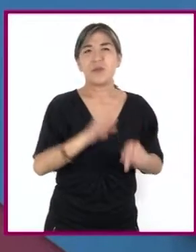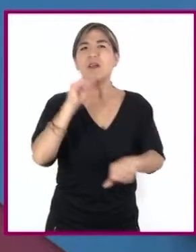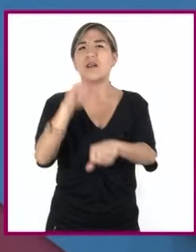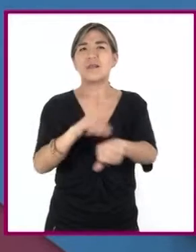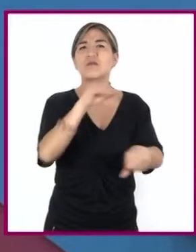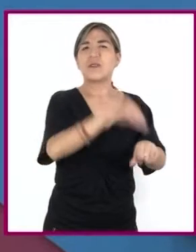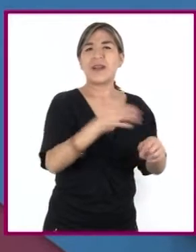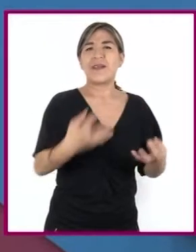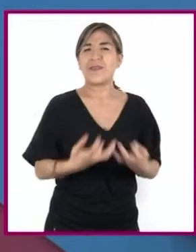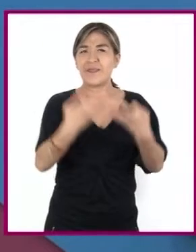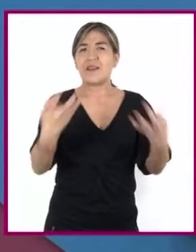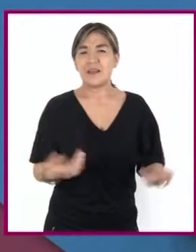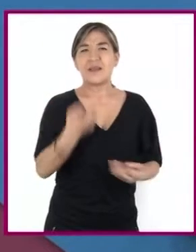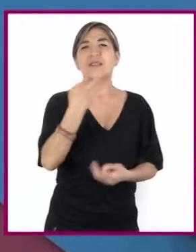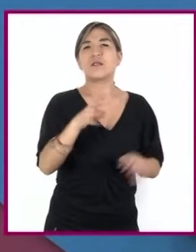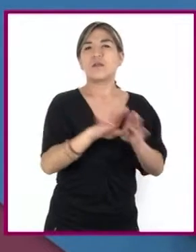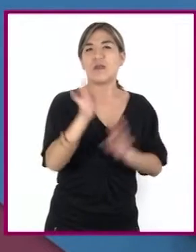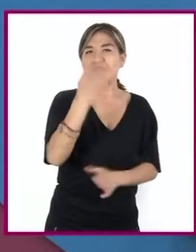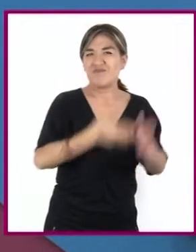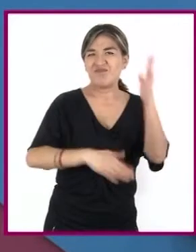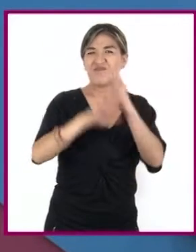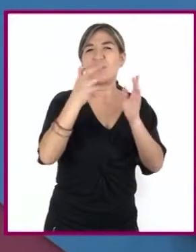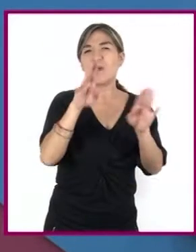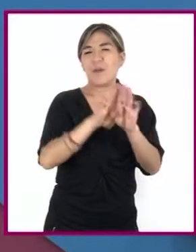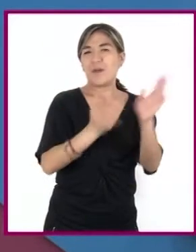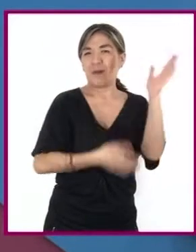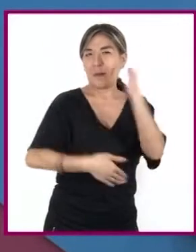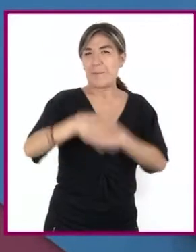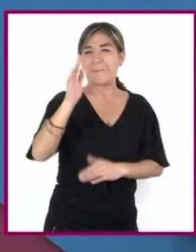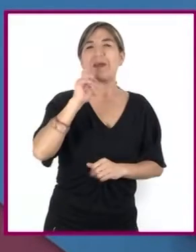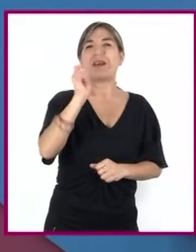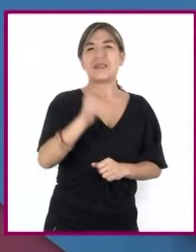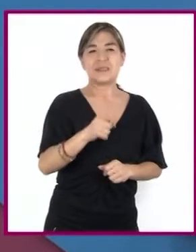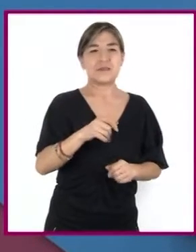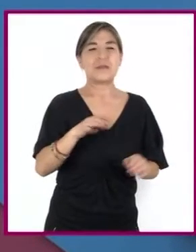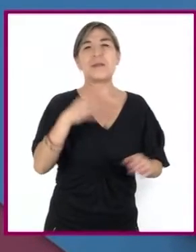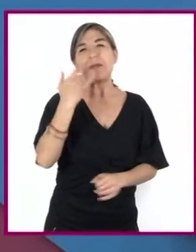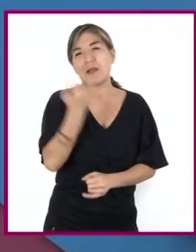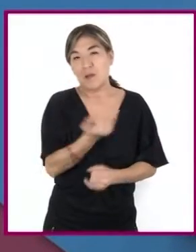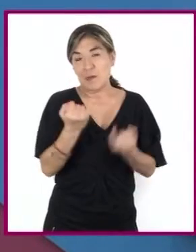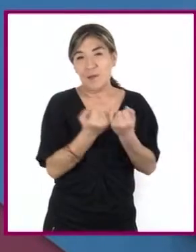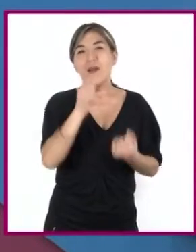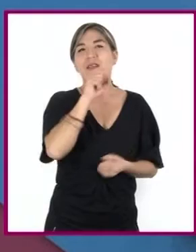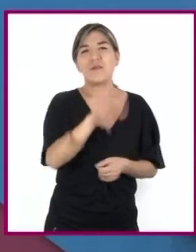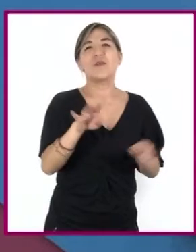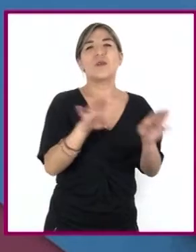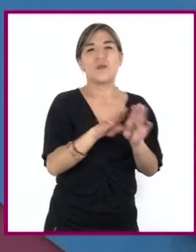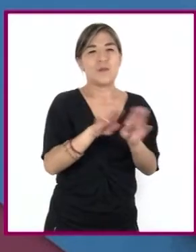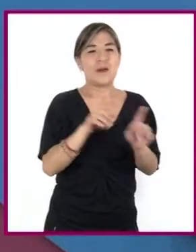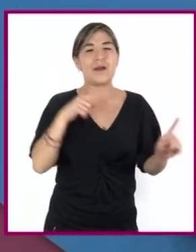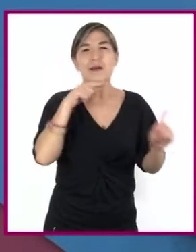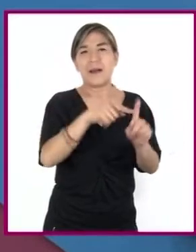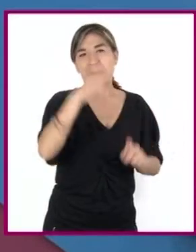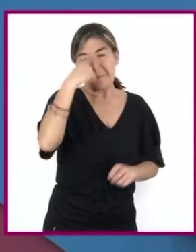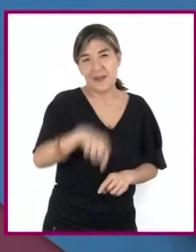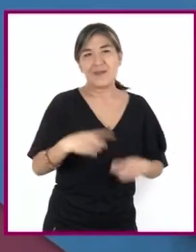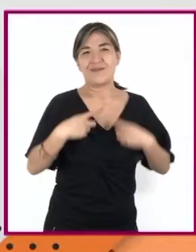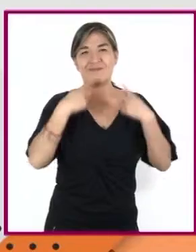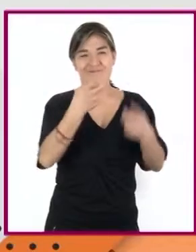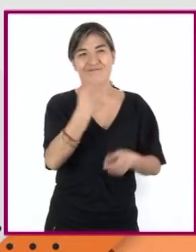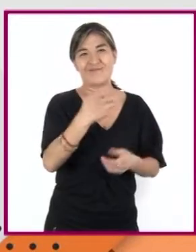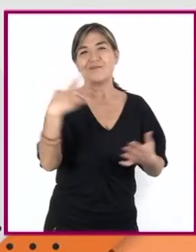interpretó como un signo de superioridad y la posesión de territorios como un elemento que permitiría a las potencias